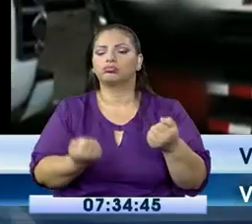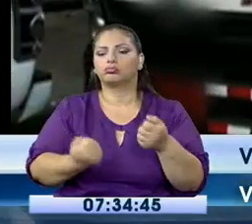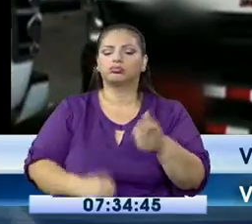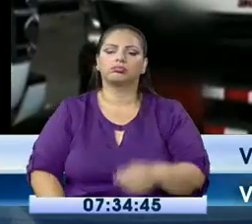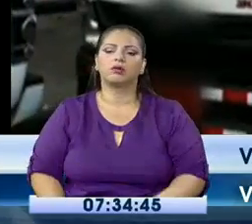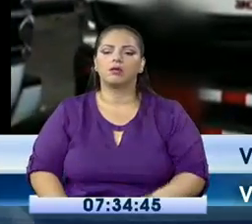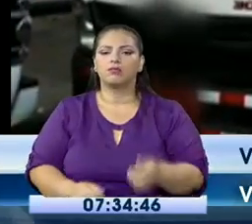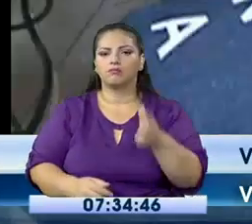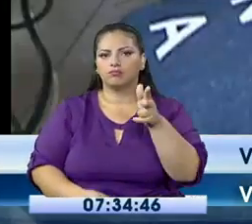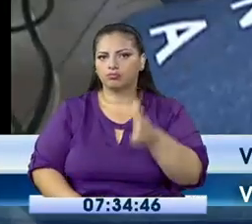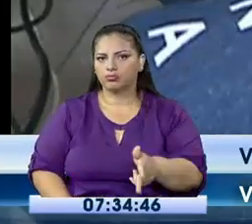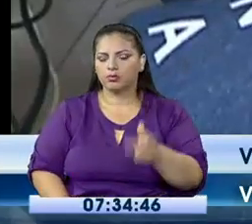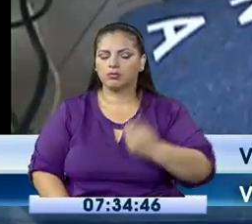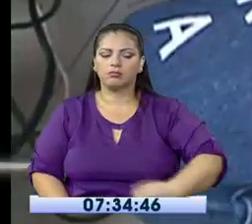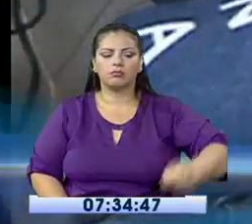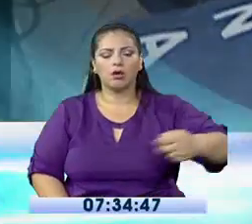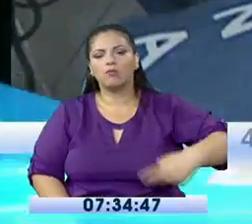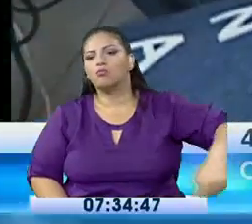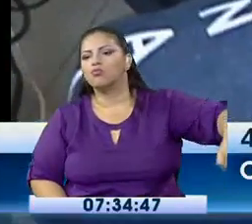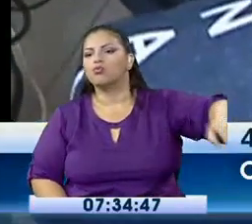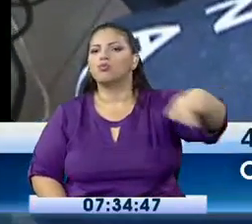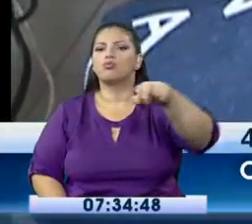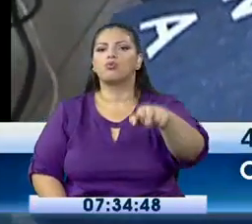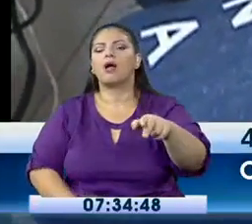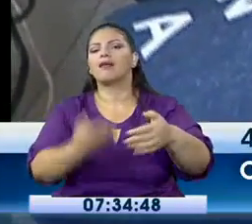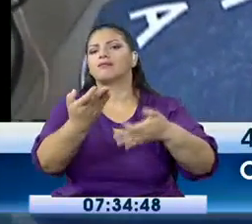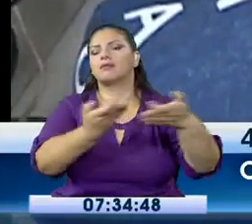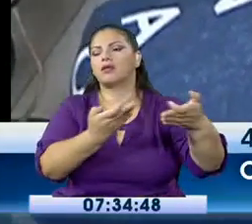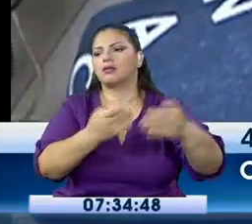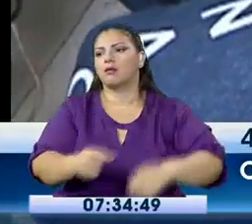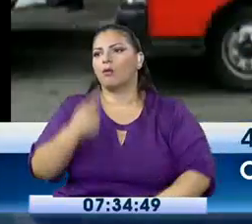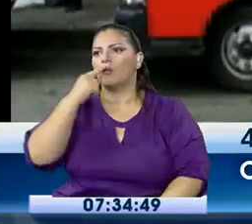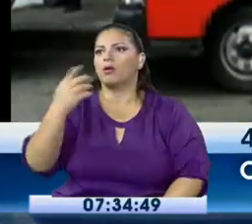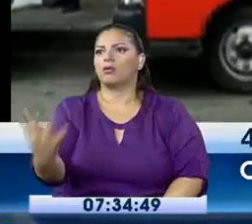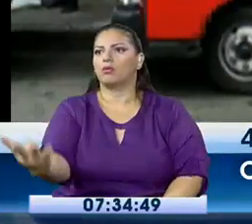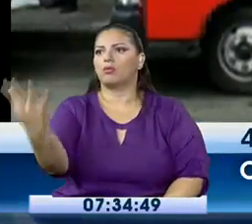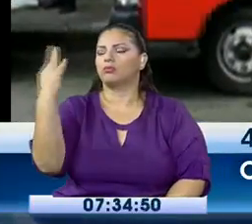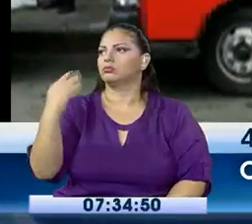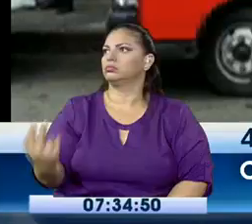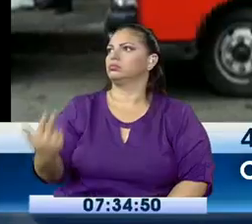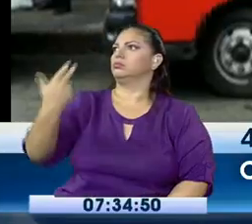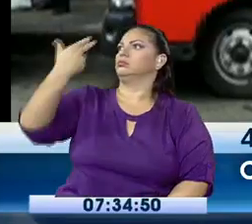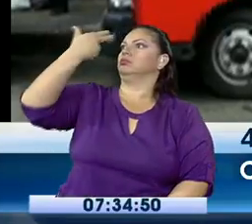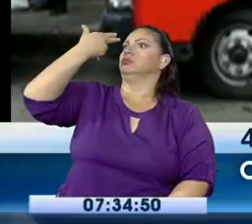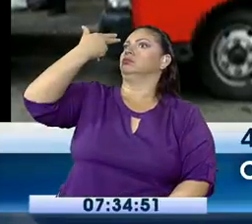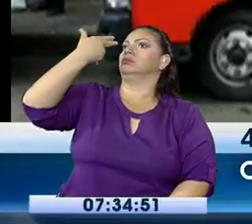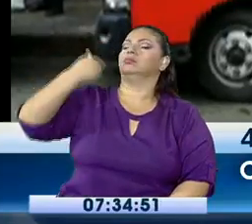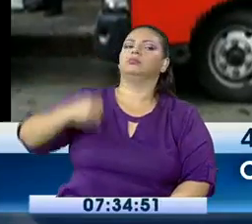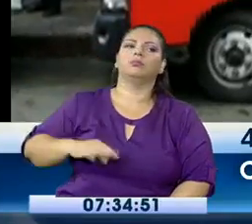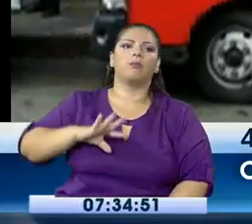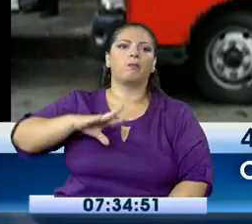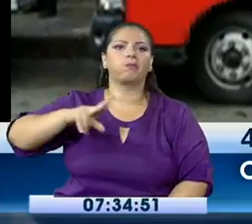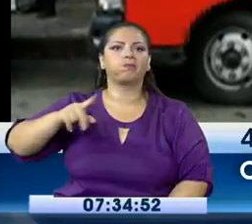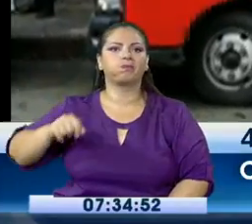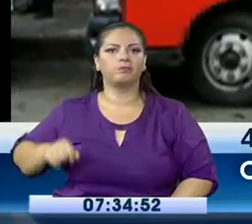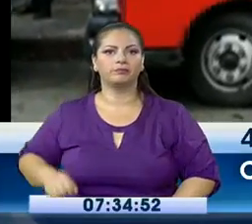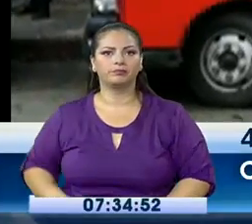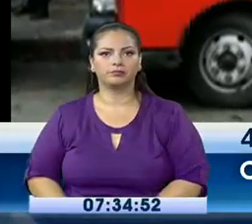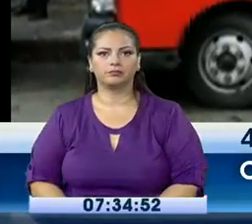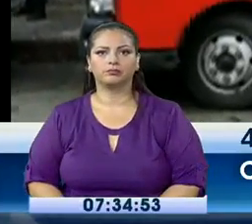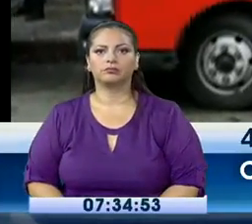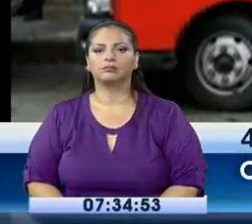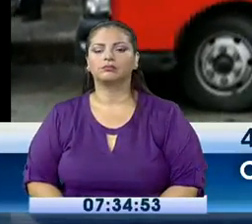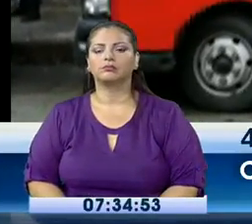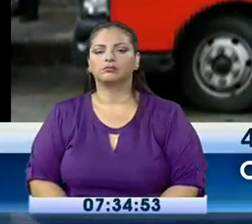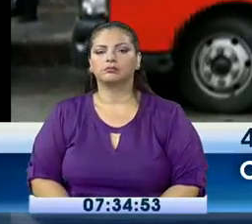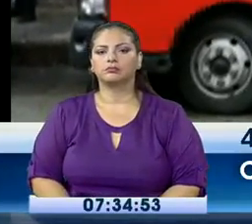en repartición siempre tienen ese problema con esos delincuentes por ese sector. Al momento que procedieron a asaltar un vehículo de una compañía de